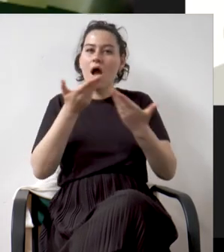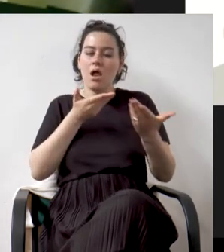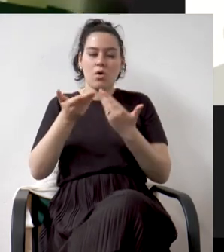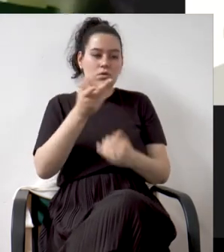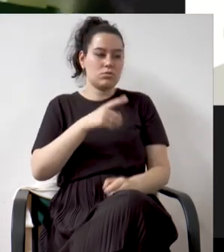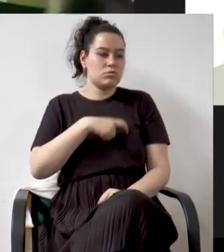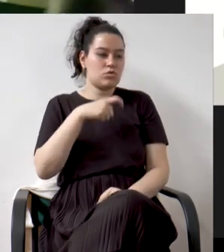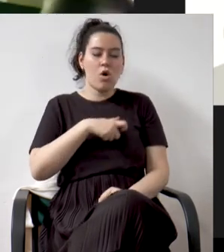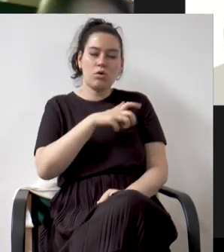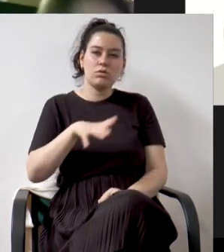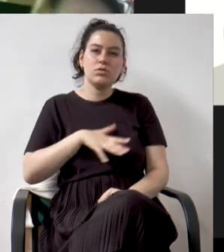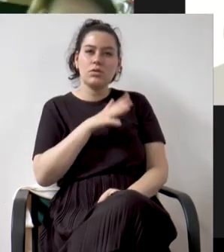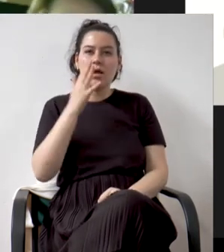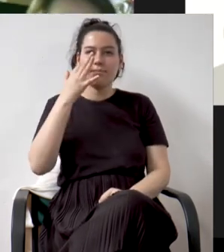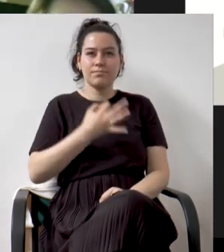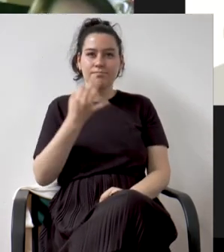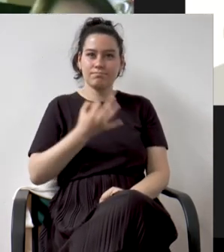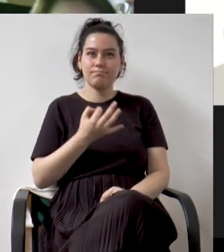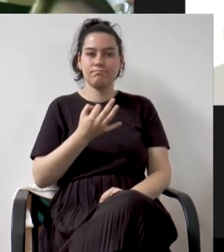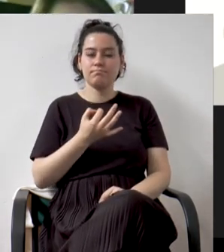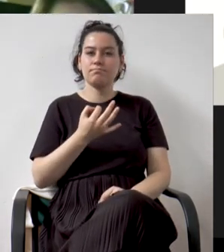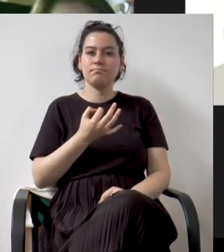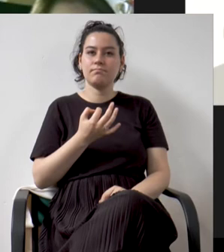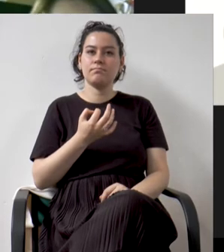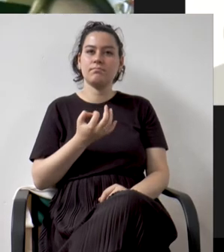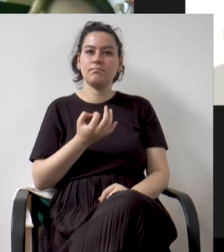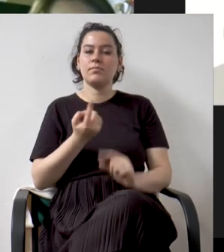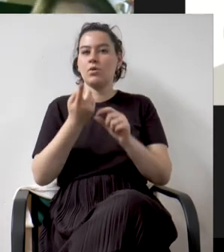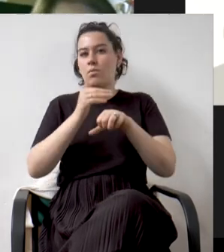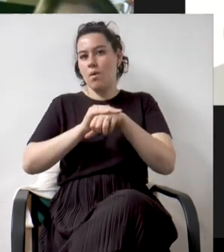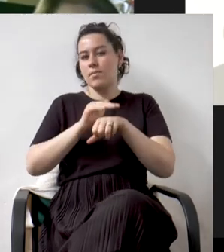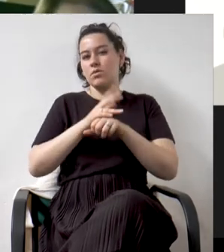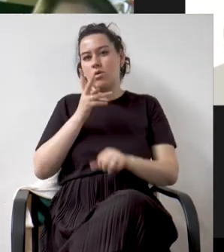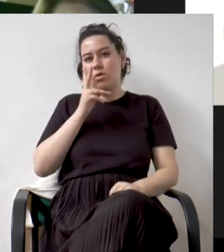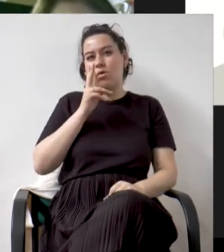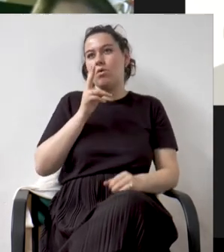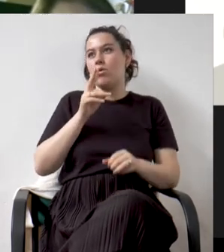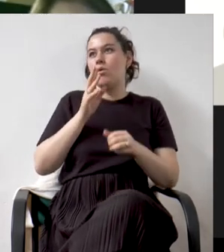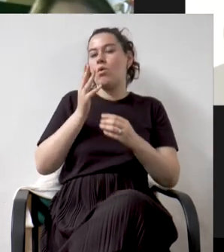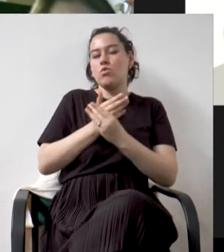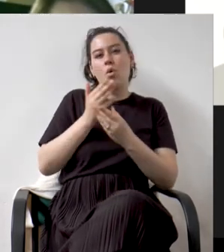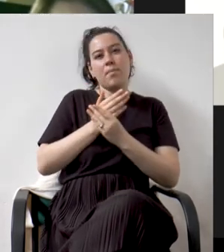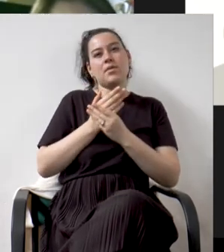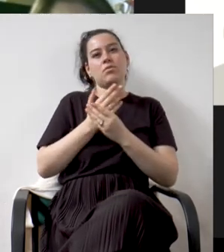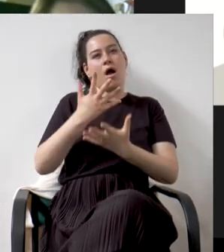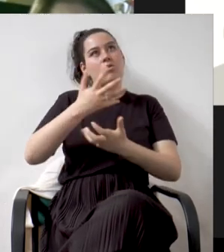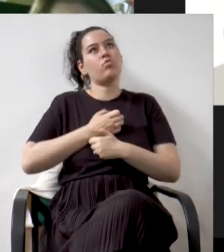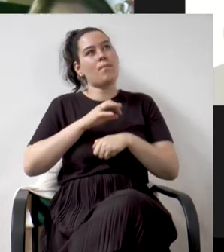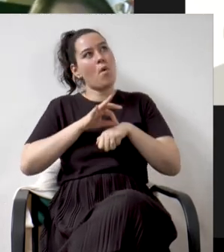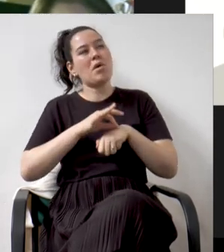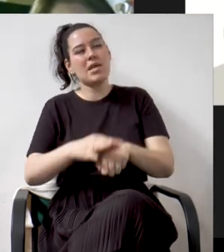de la realidad de desarrollo académico de cada uno de los CENURES. Son documentos guía, son documentos que son importantes a la hora